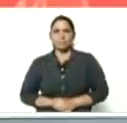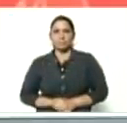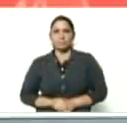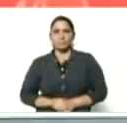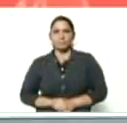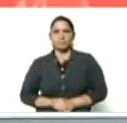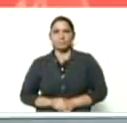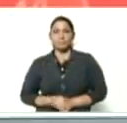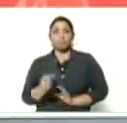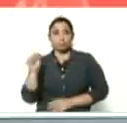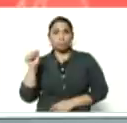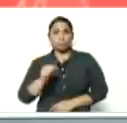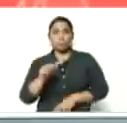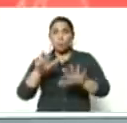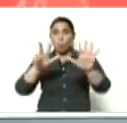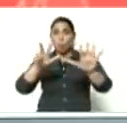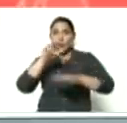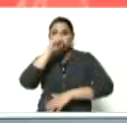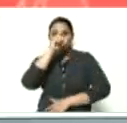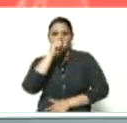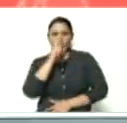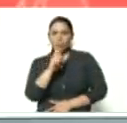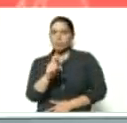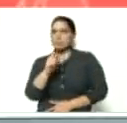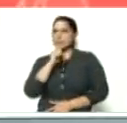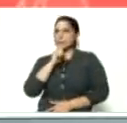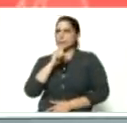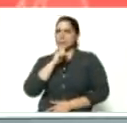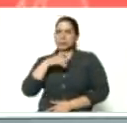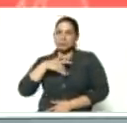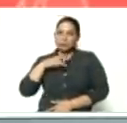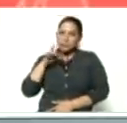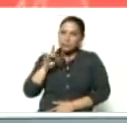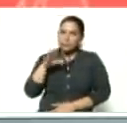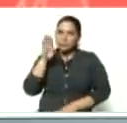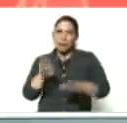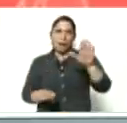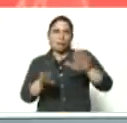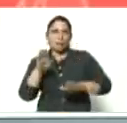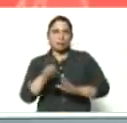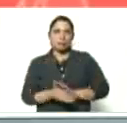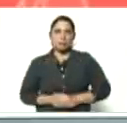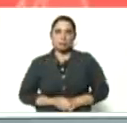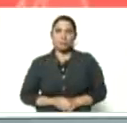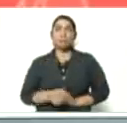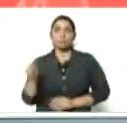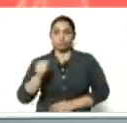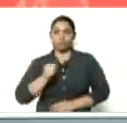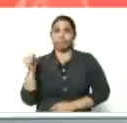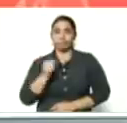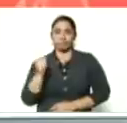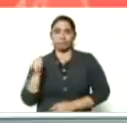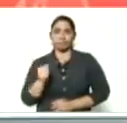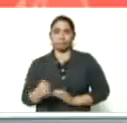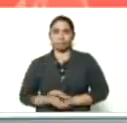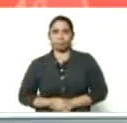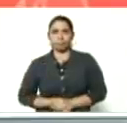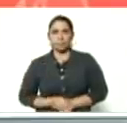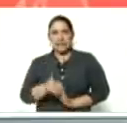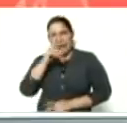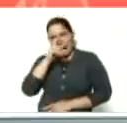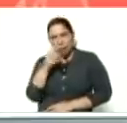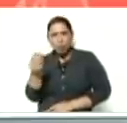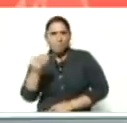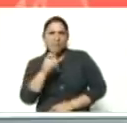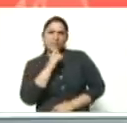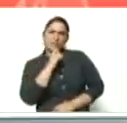Sí, 8 años difíciles, dolorosos a veces, sí, unos años más